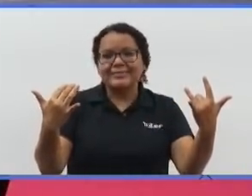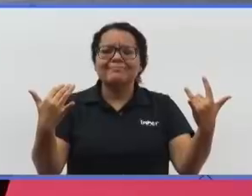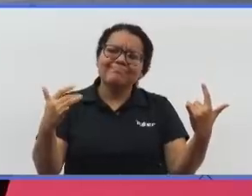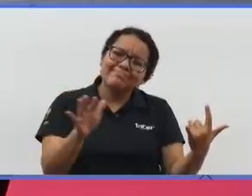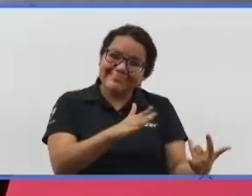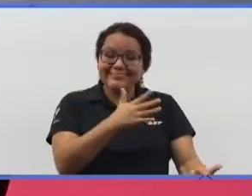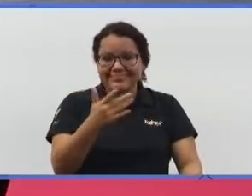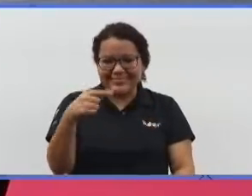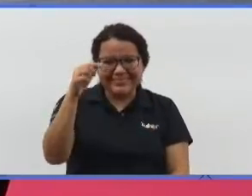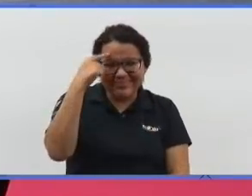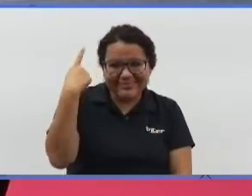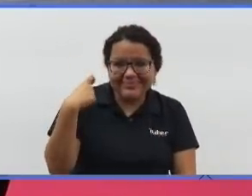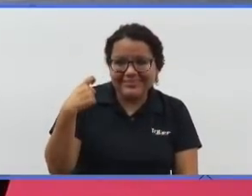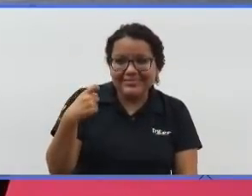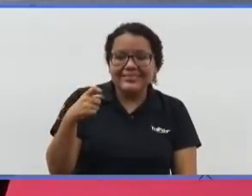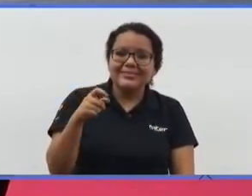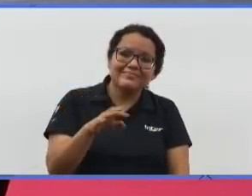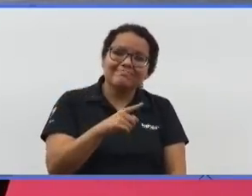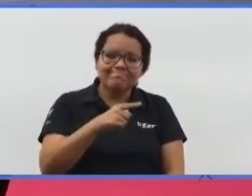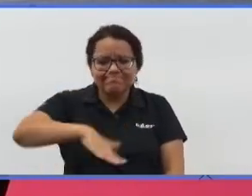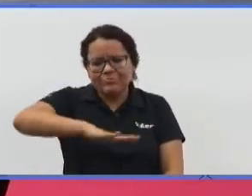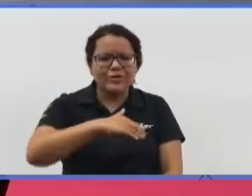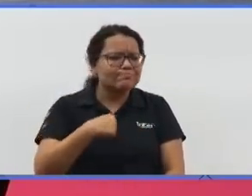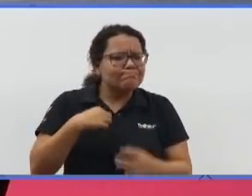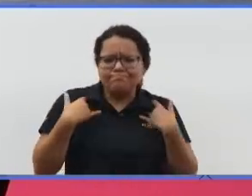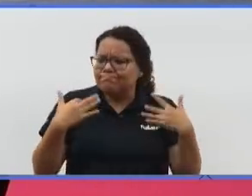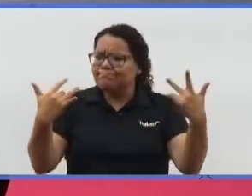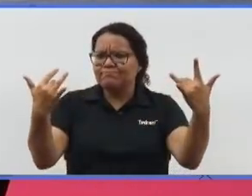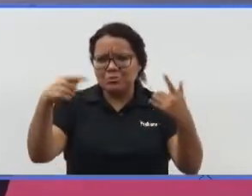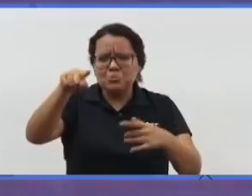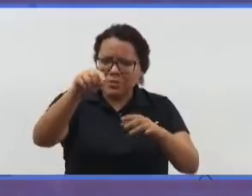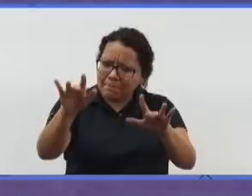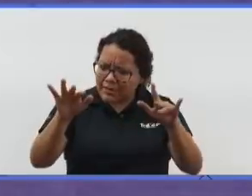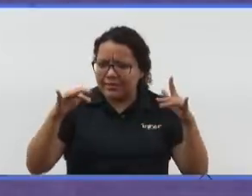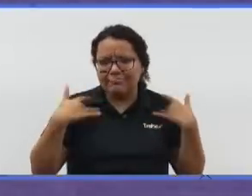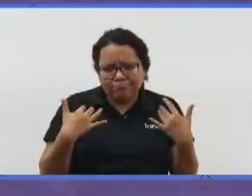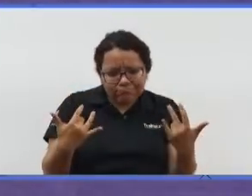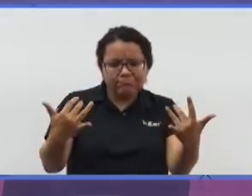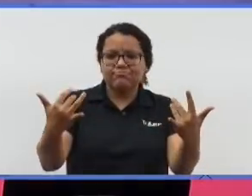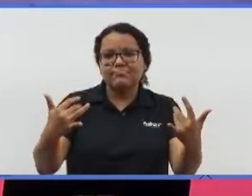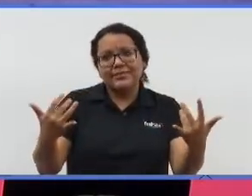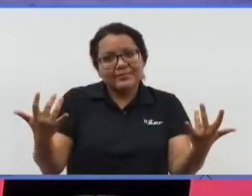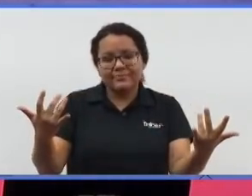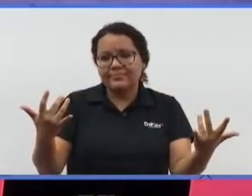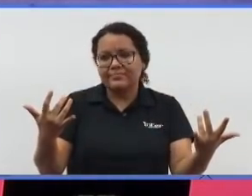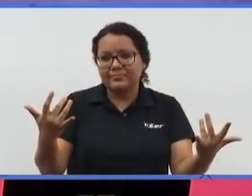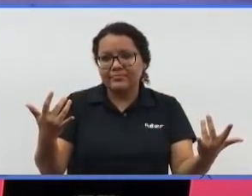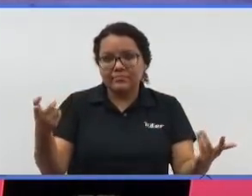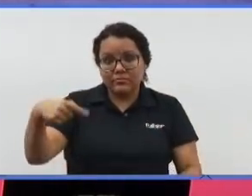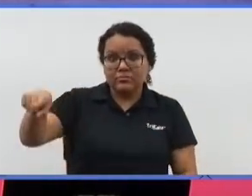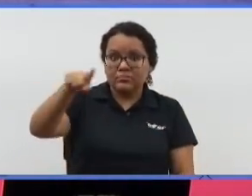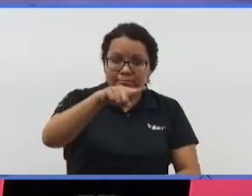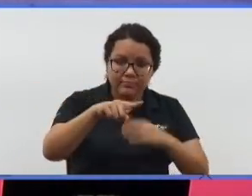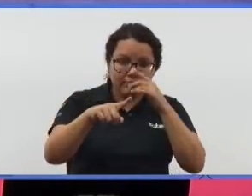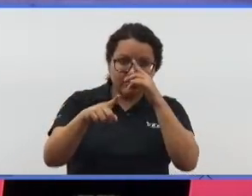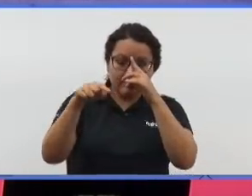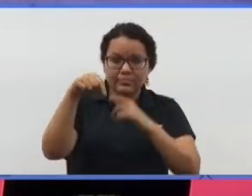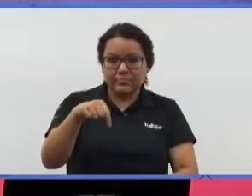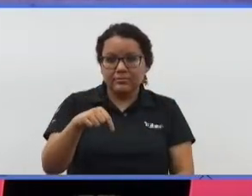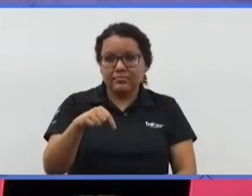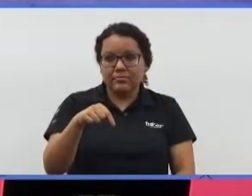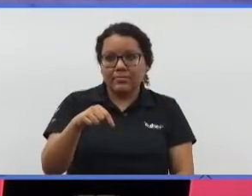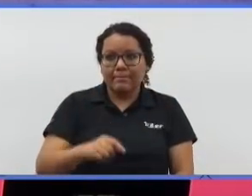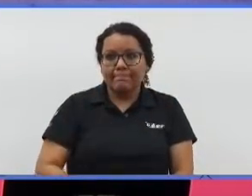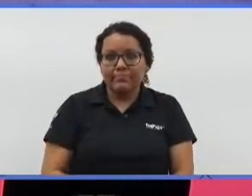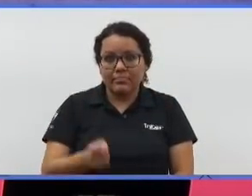la verdadera brilla en el sitio donde brilla hermano usted quiere entender un poco este término vean nuestros